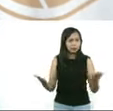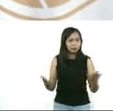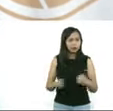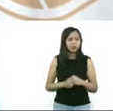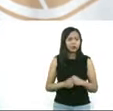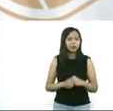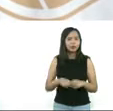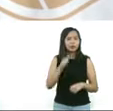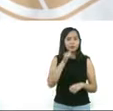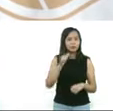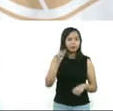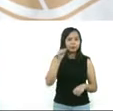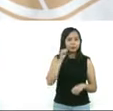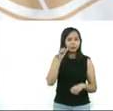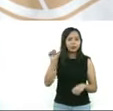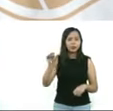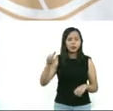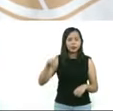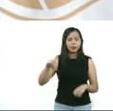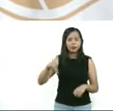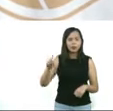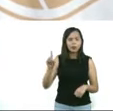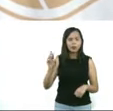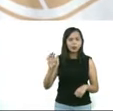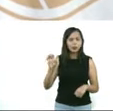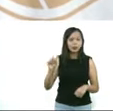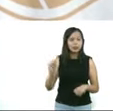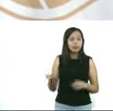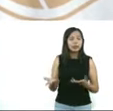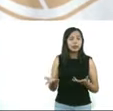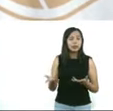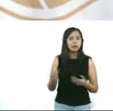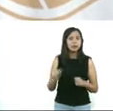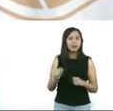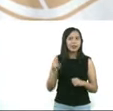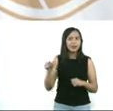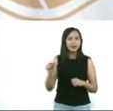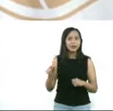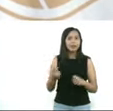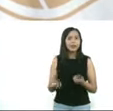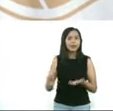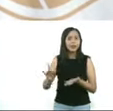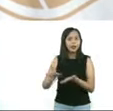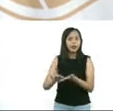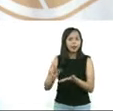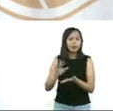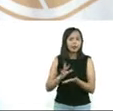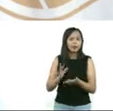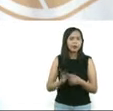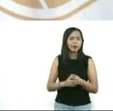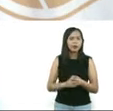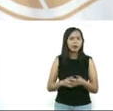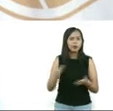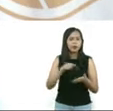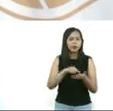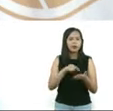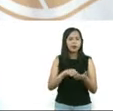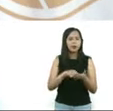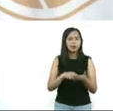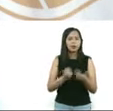Andrés Layuz, el secretario de Movilidad, me envió una nota de Bloomberg